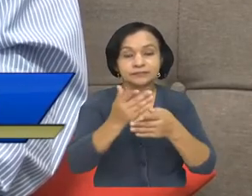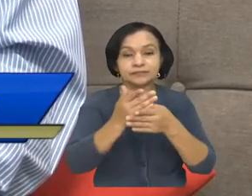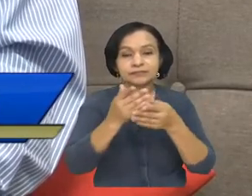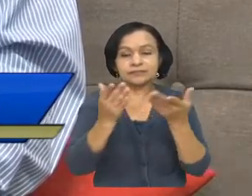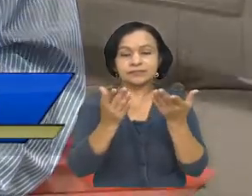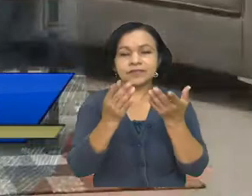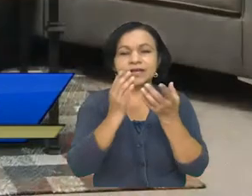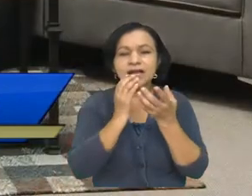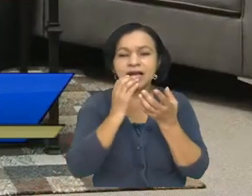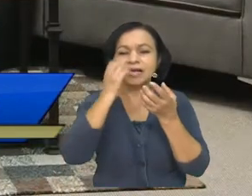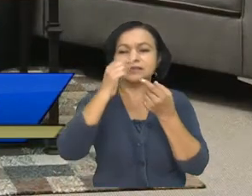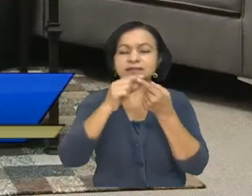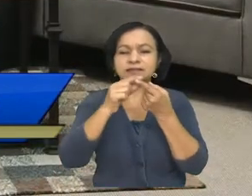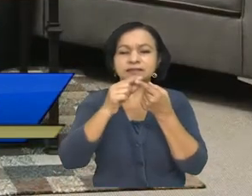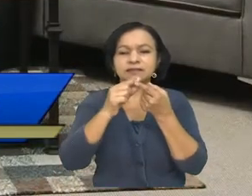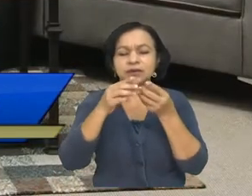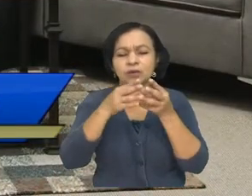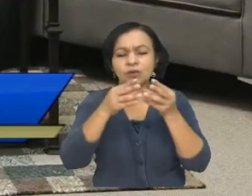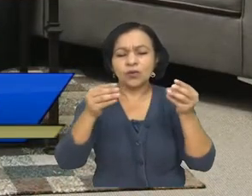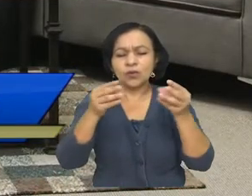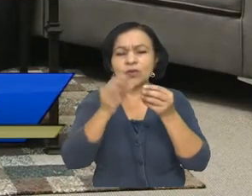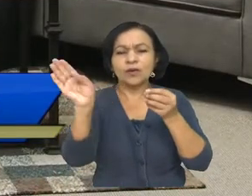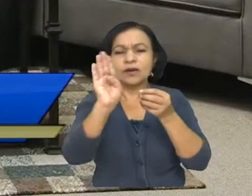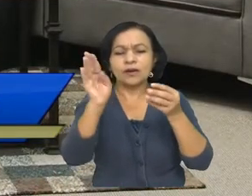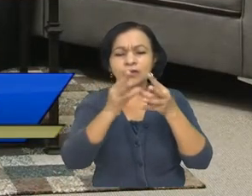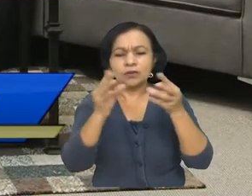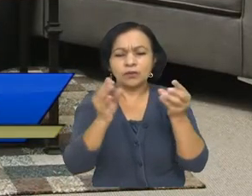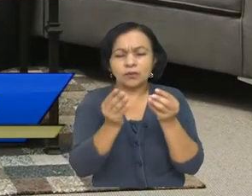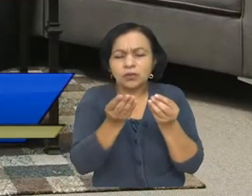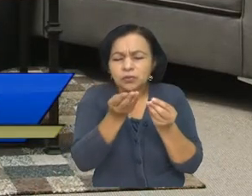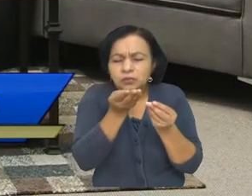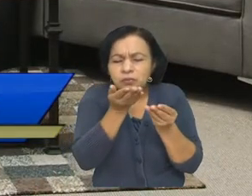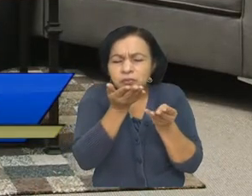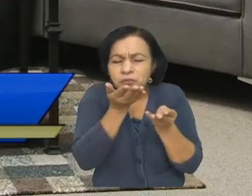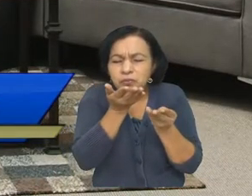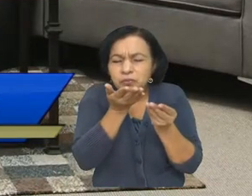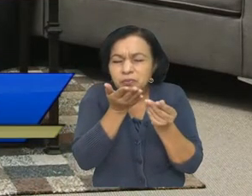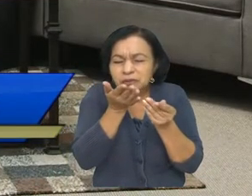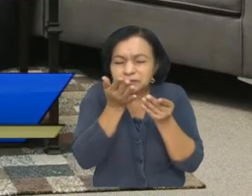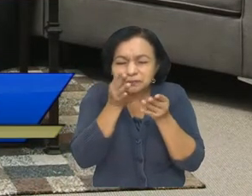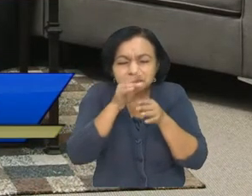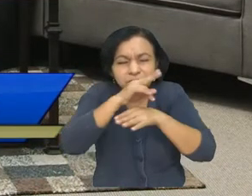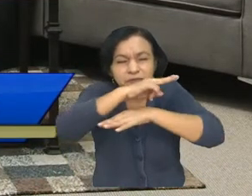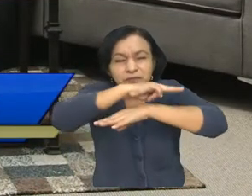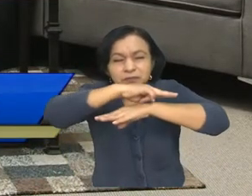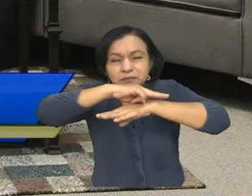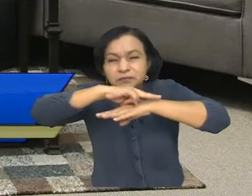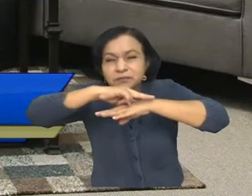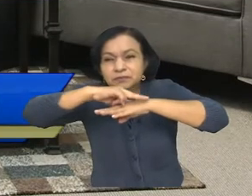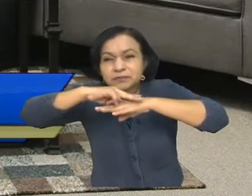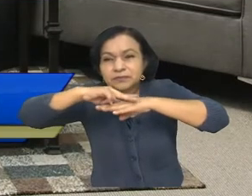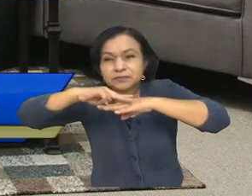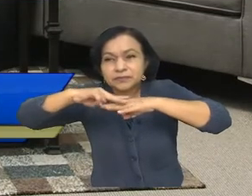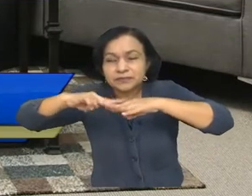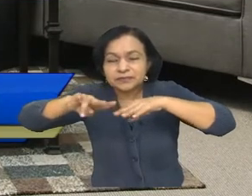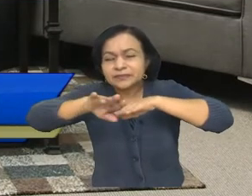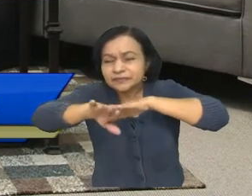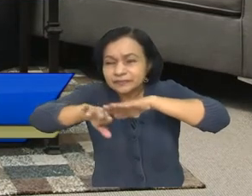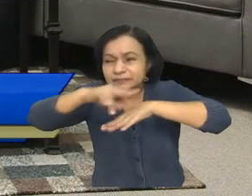caña, entonces es un polvo muy, muy fino. Sí. Entonces ahí pasábamos horas así